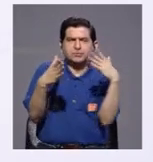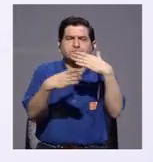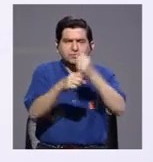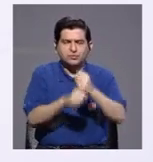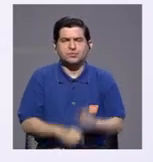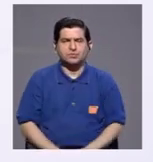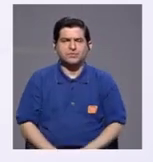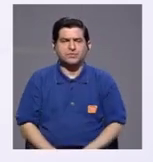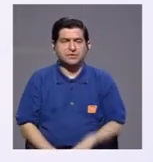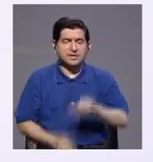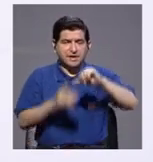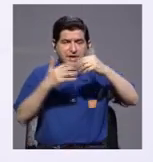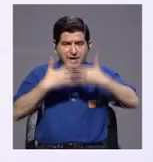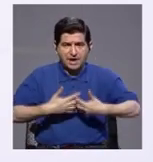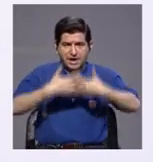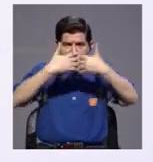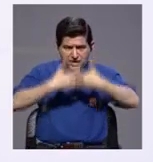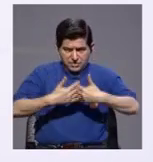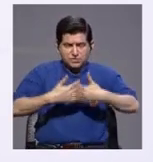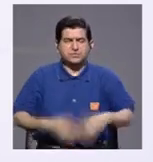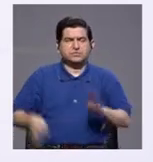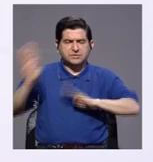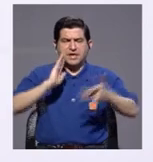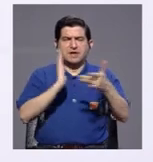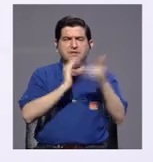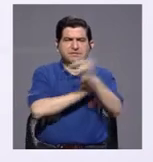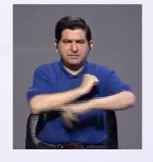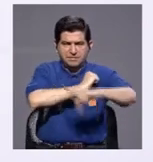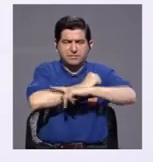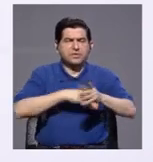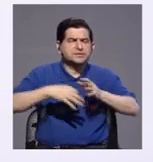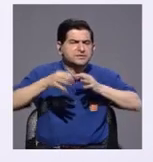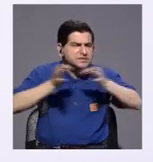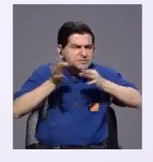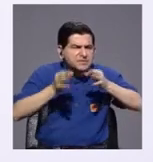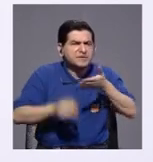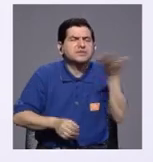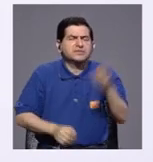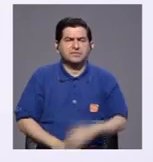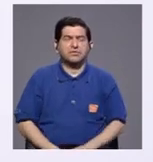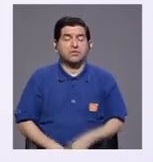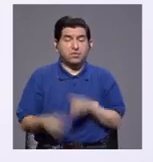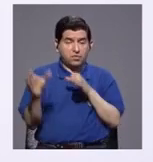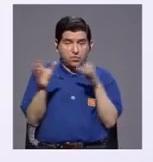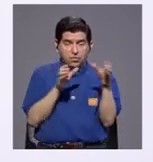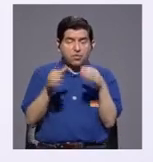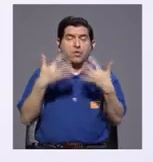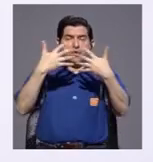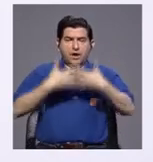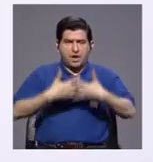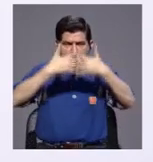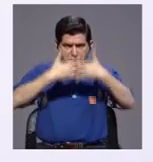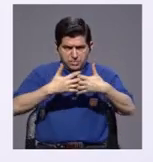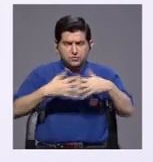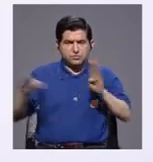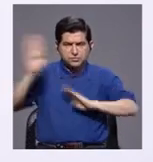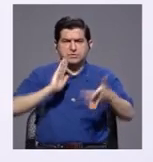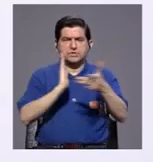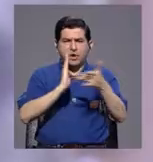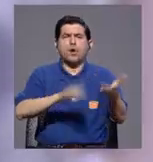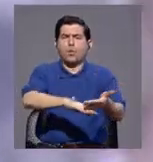la industria biotecnológica en el país y explica que el comercio la industria tecnológica ha crecido